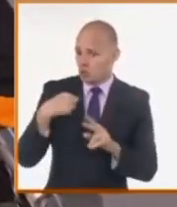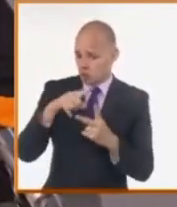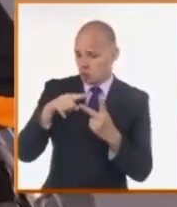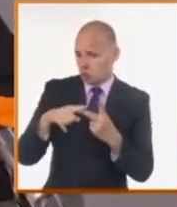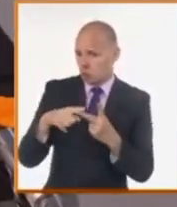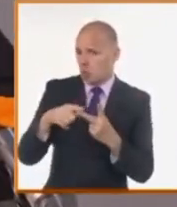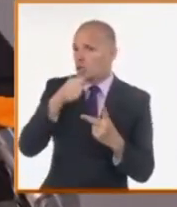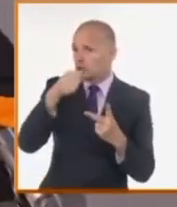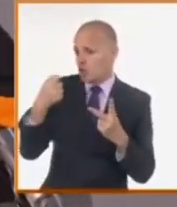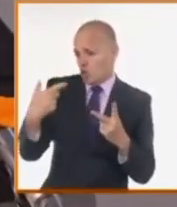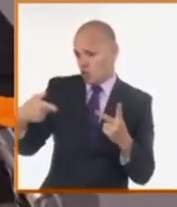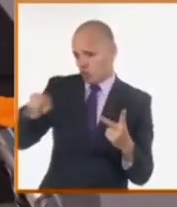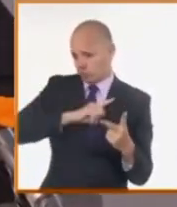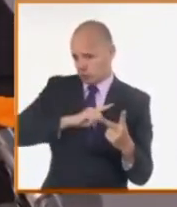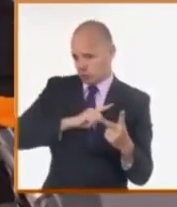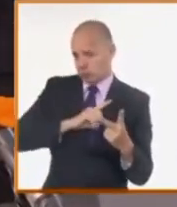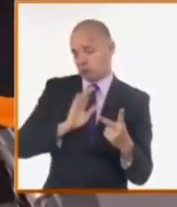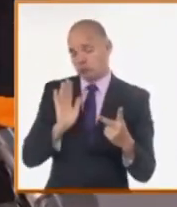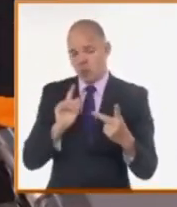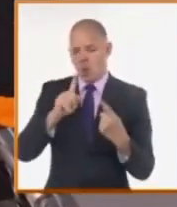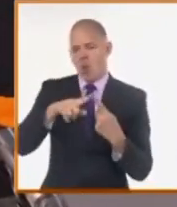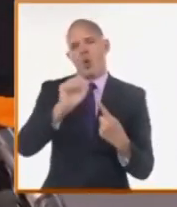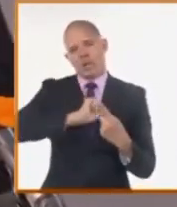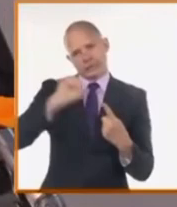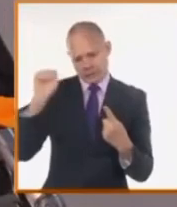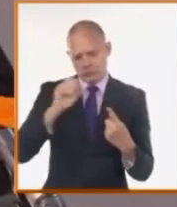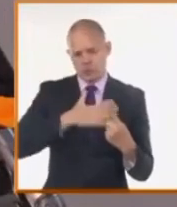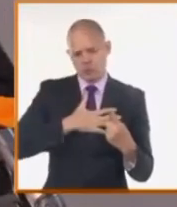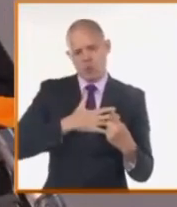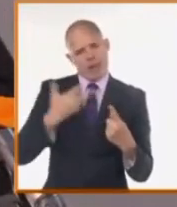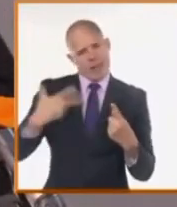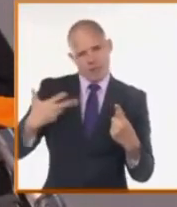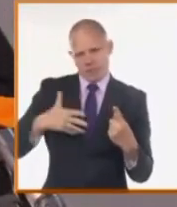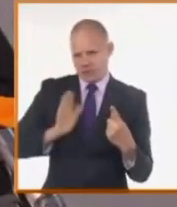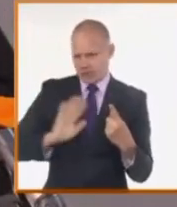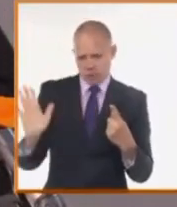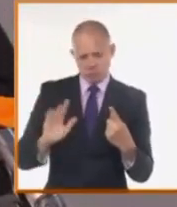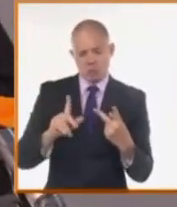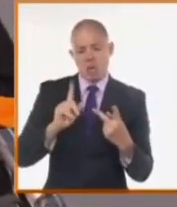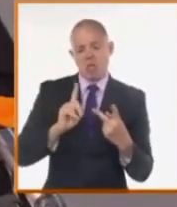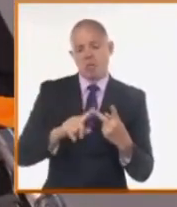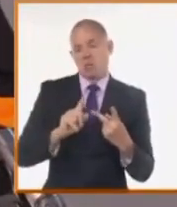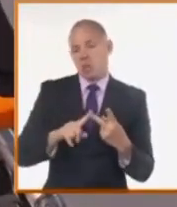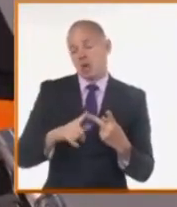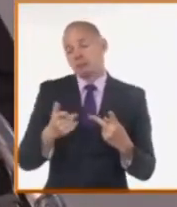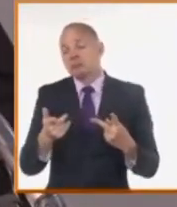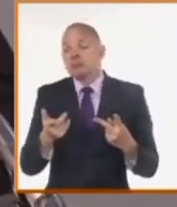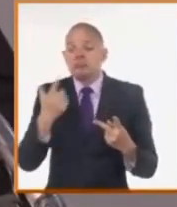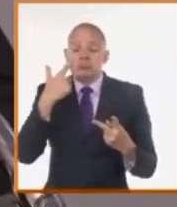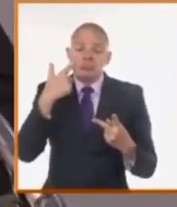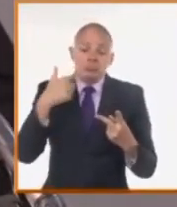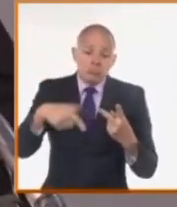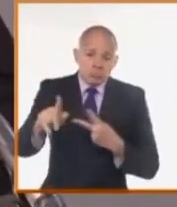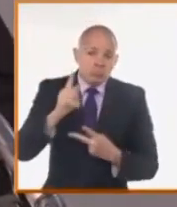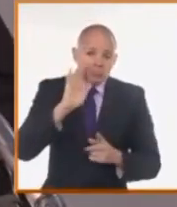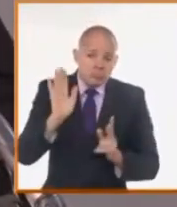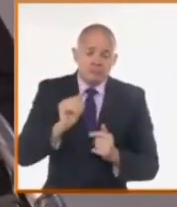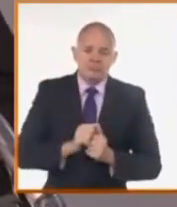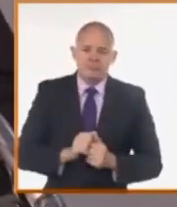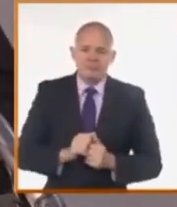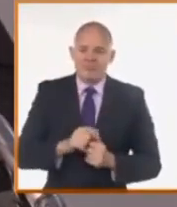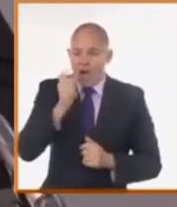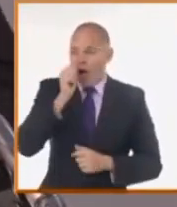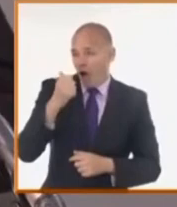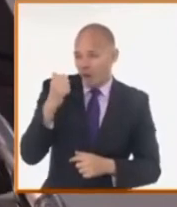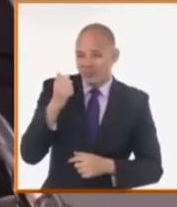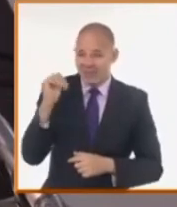difamar según la parte acusatoria por delitos de honor eh yo creo en el caso de José manzaneda que